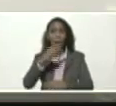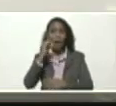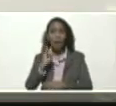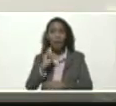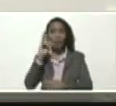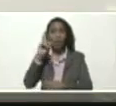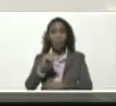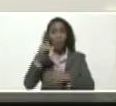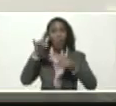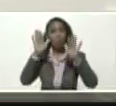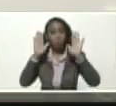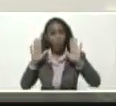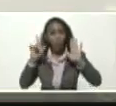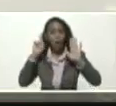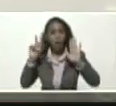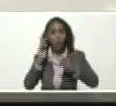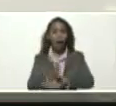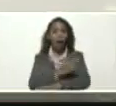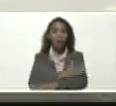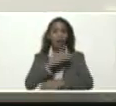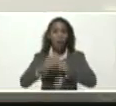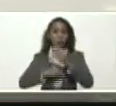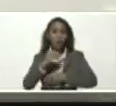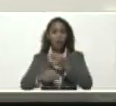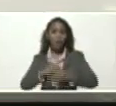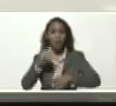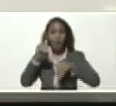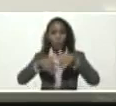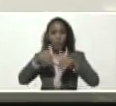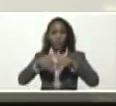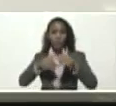por supuesto, antes de producirse el proceso electoral.